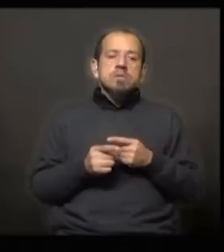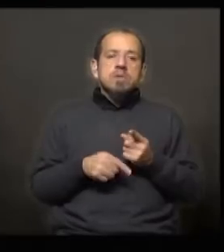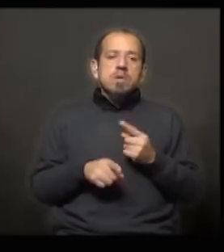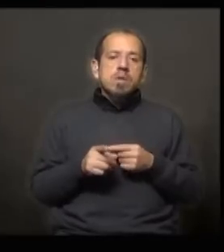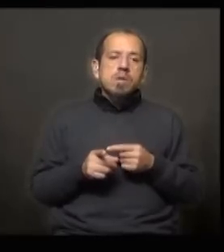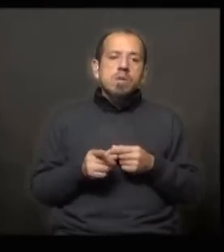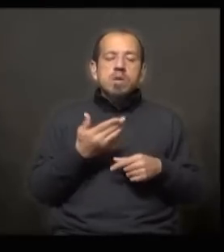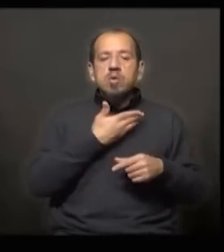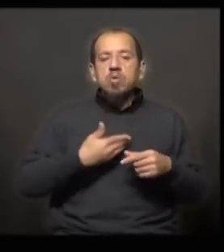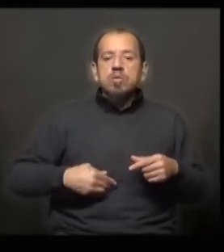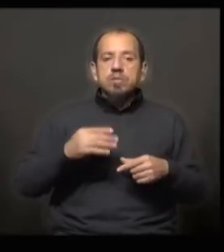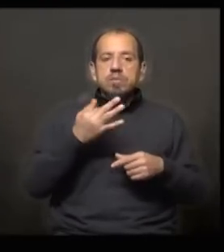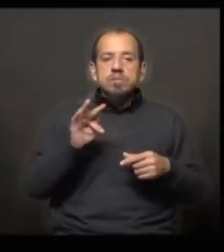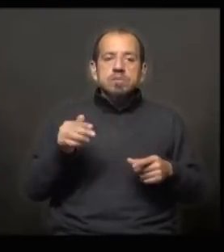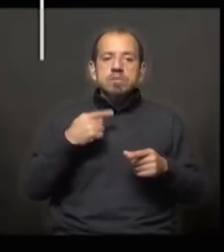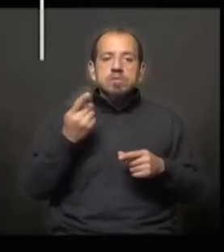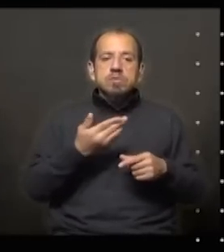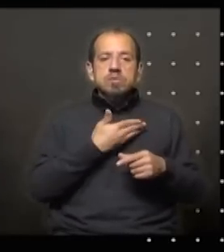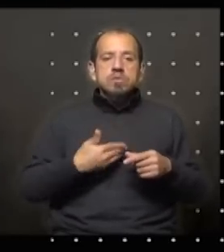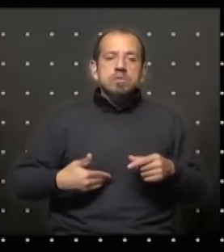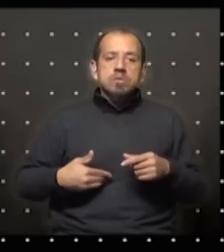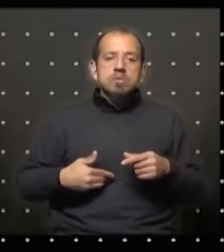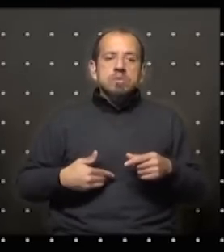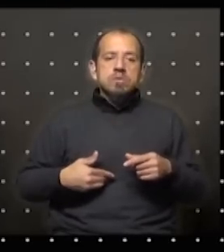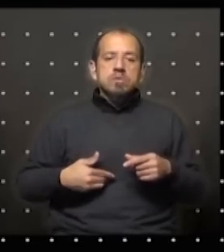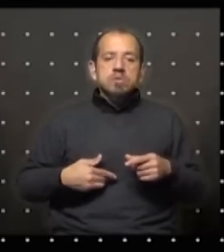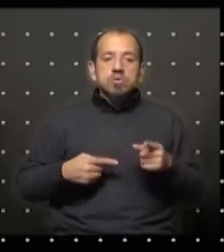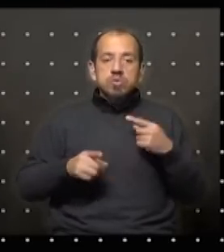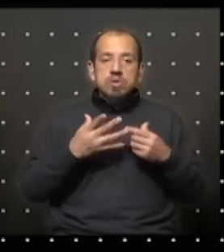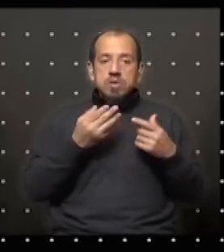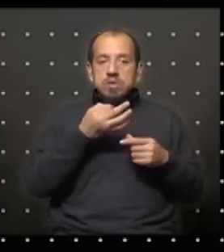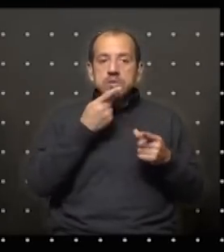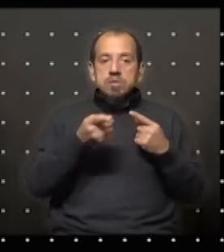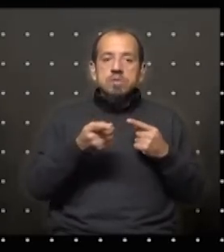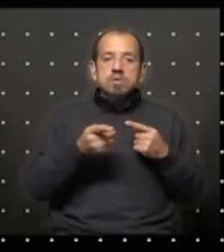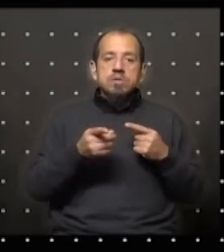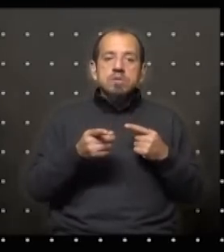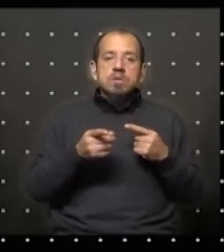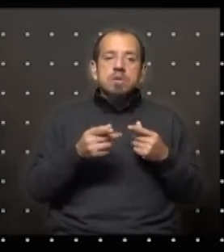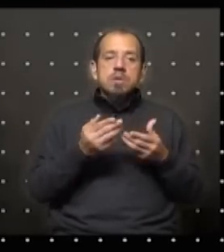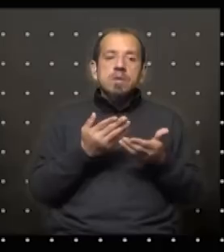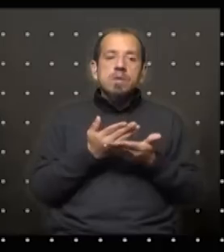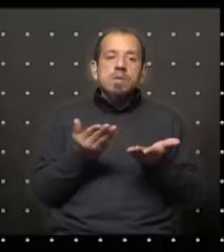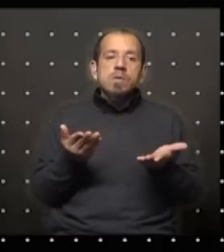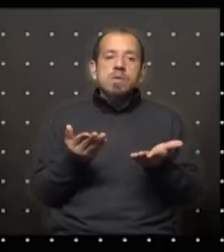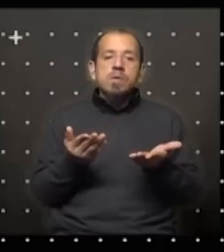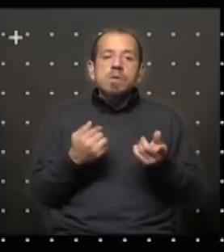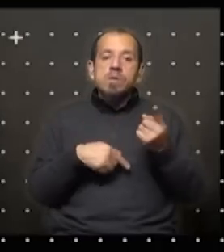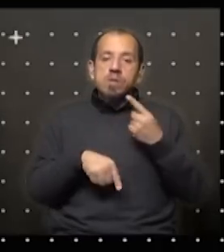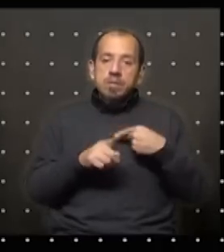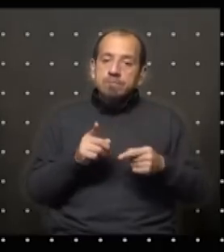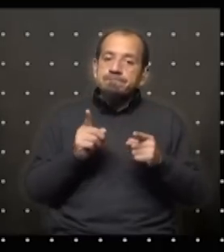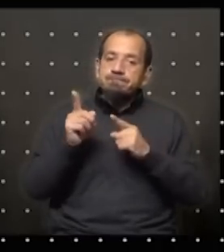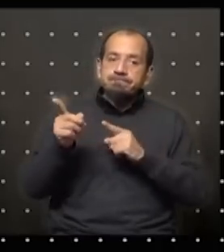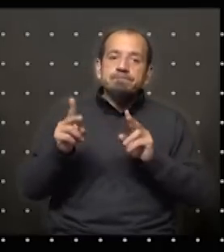apertura no solo del gobierno francés sino de otros gobiernos quiere decir que el tema migratorio si bien no es el que lo desencadena no deja de